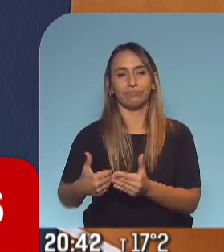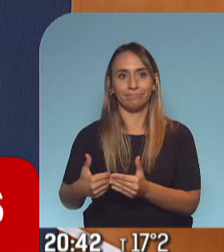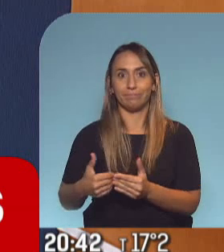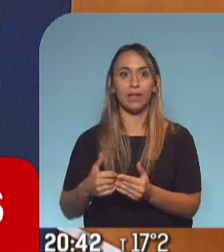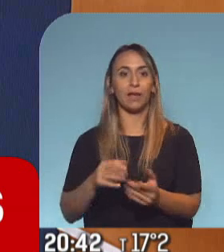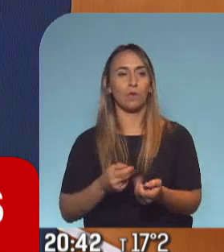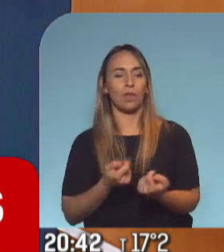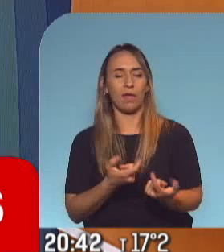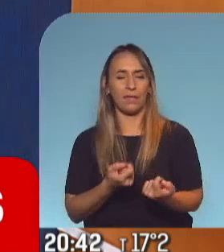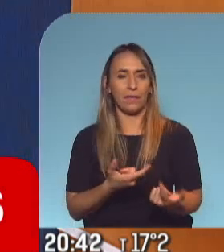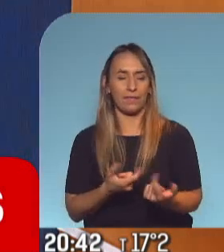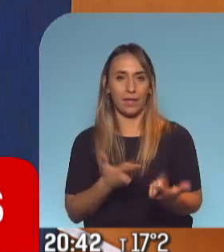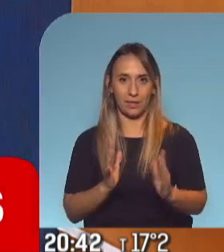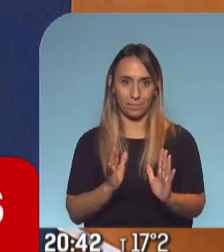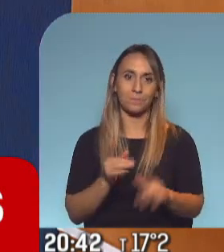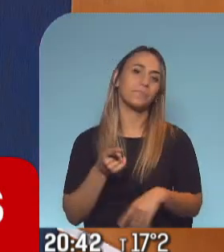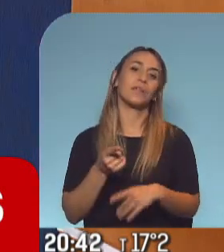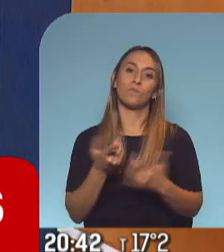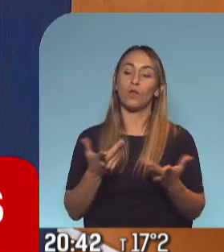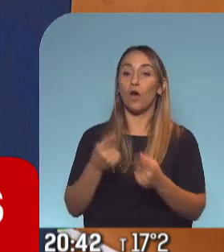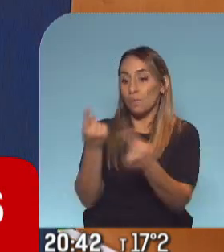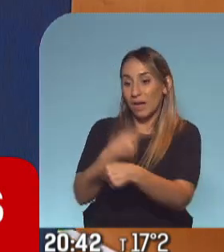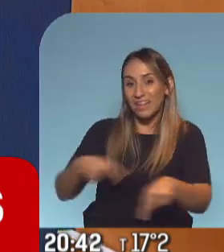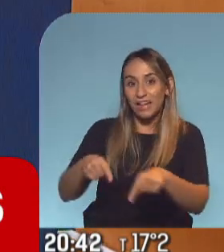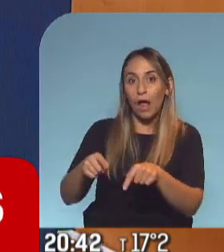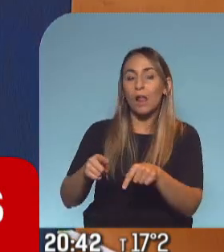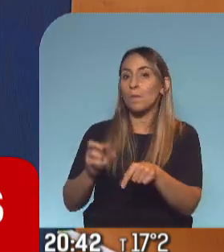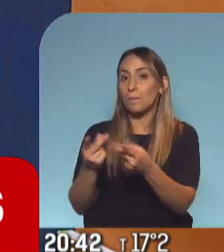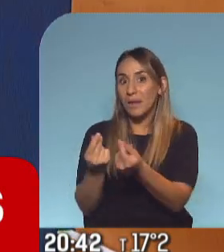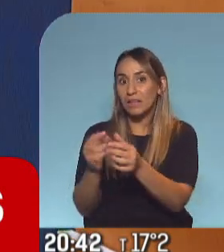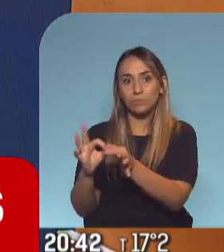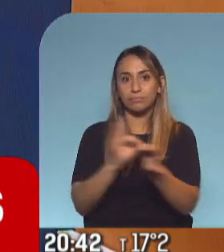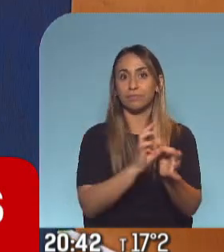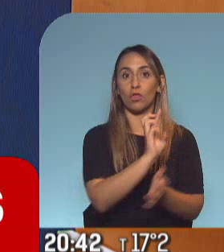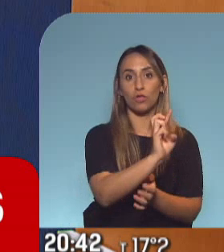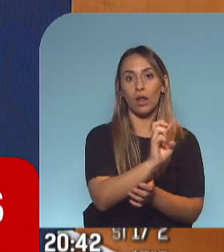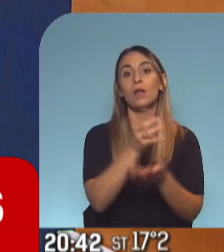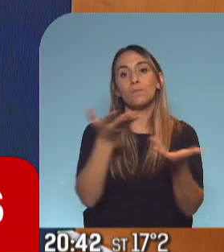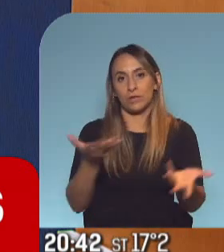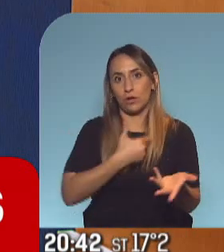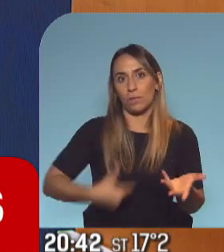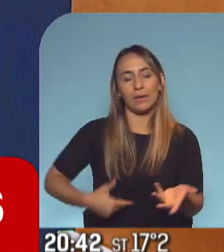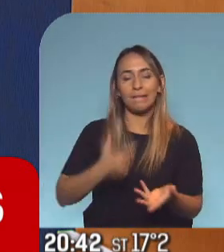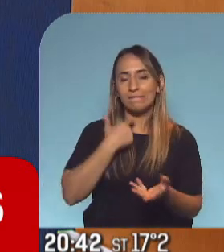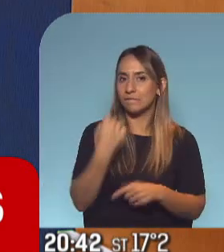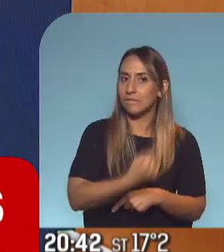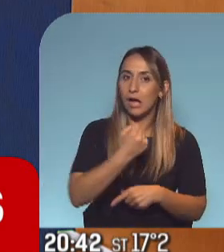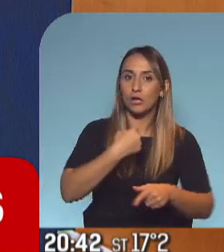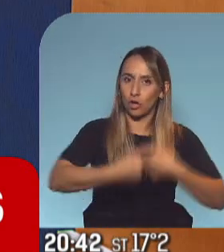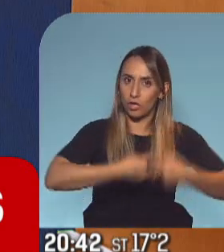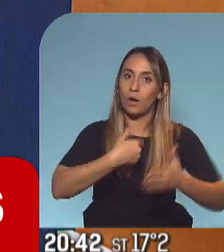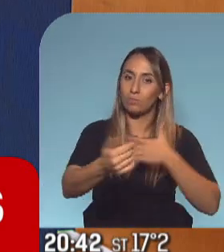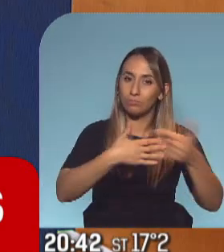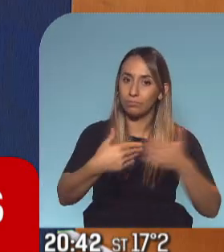a la construcción son insumos dolarizados, por eso es que el gobierno promete seguir adelante con la obra pública, en tanto también las